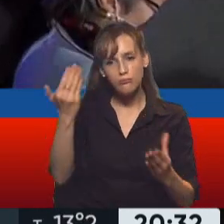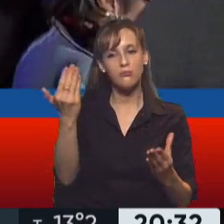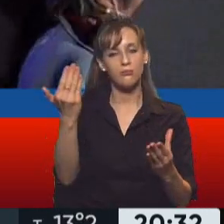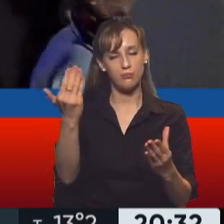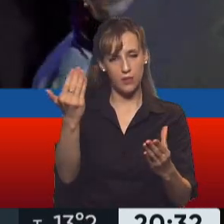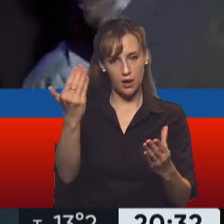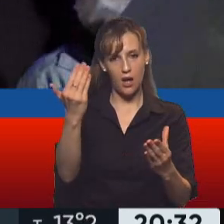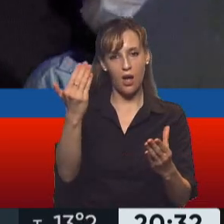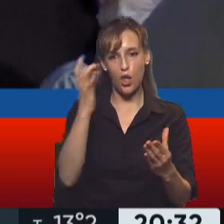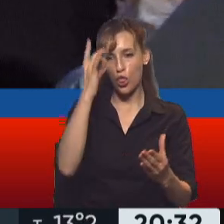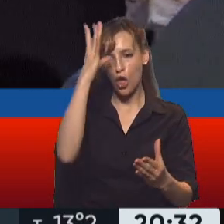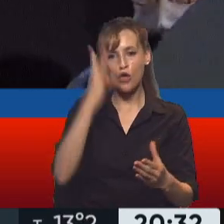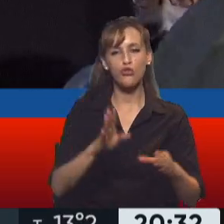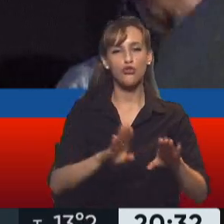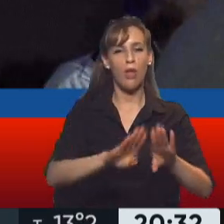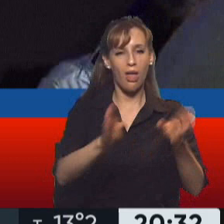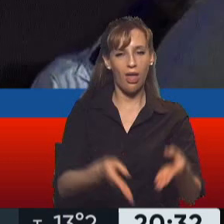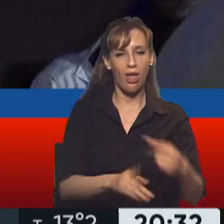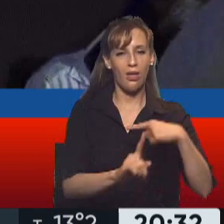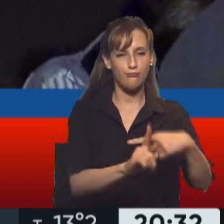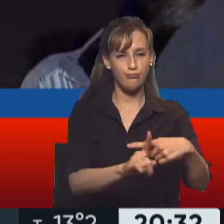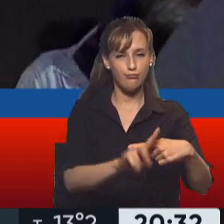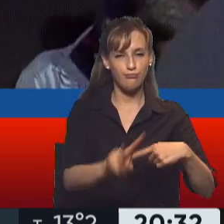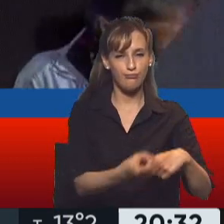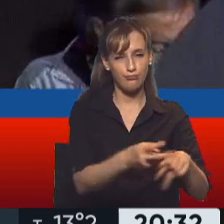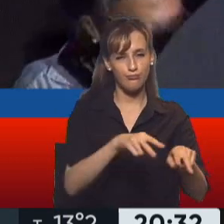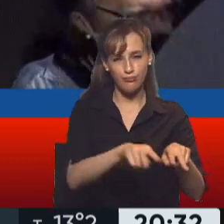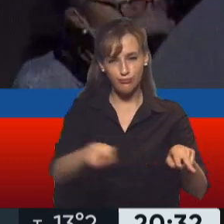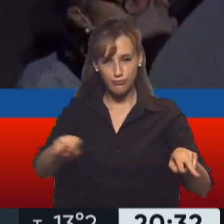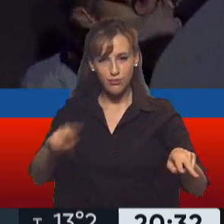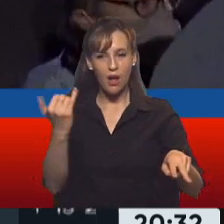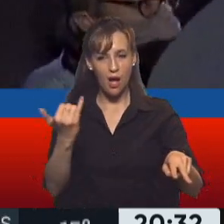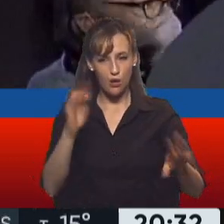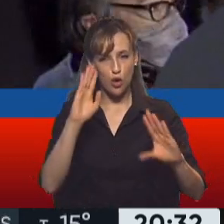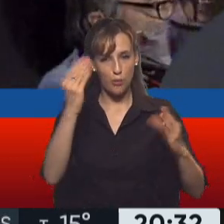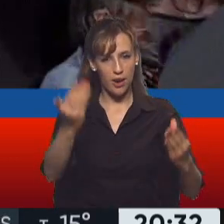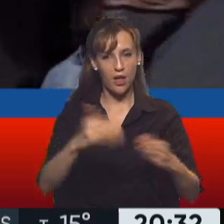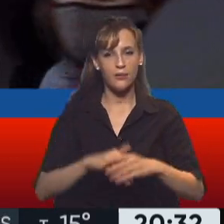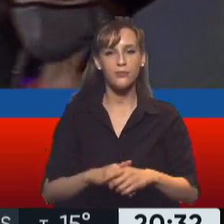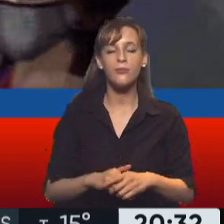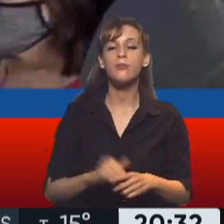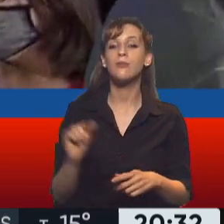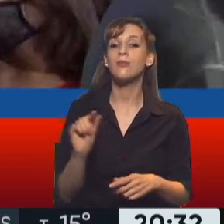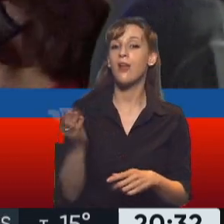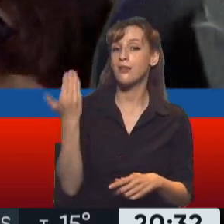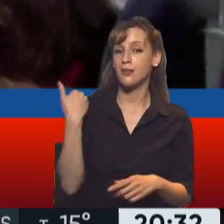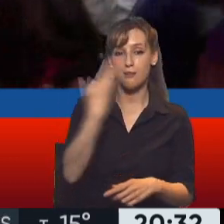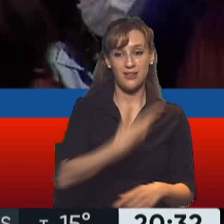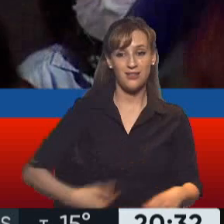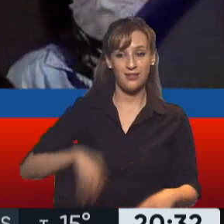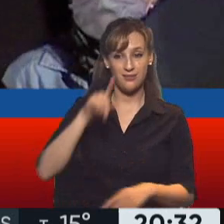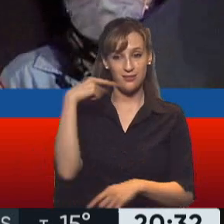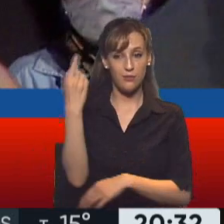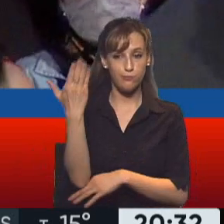las 12 lápidas que están presentes aquí en el portal de la Iglesia de la Santa Cruz. Escuchamos la palabra hace instantes del presidente de la